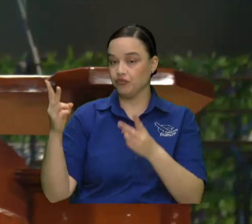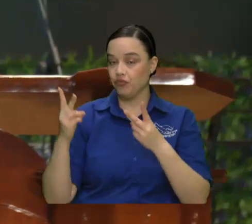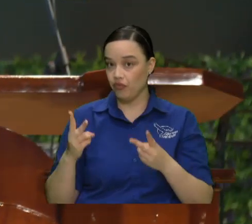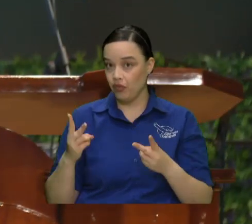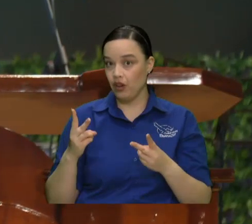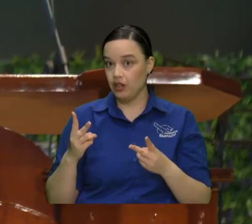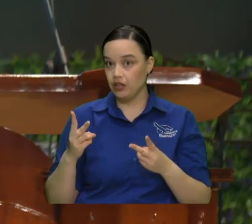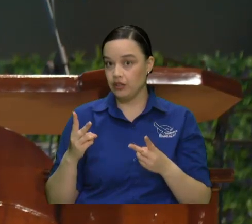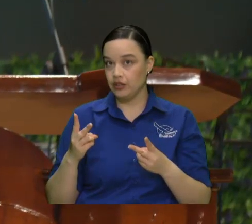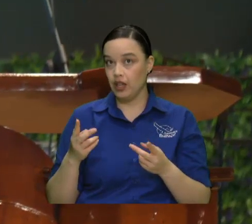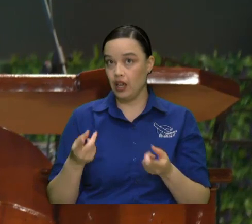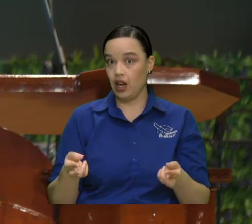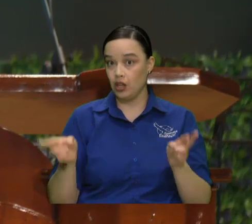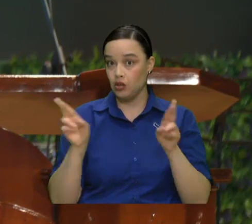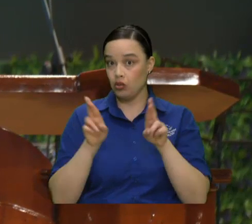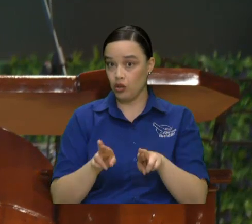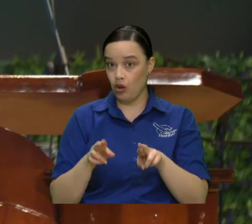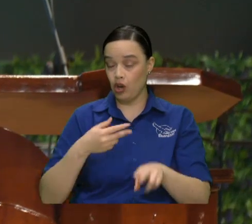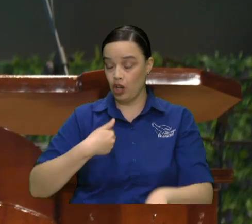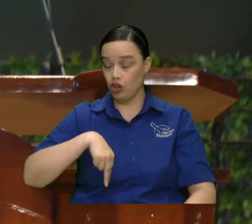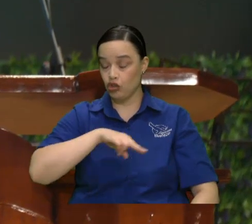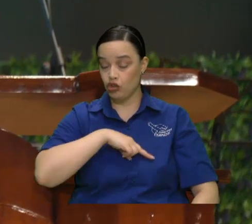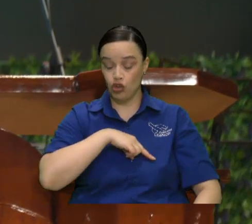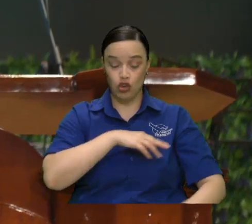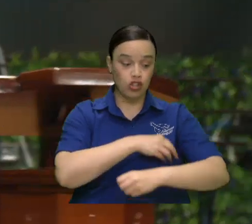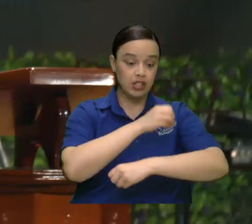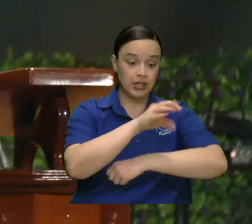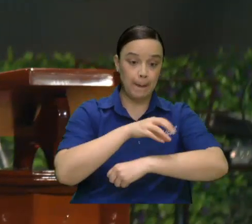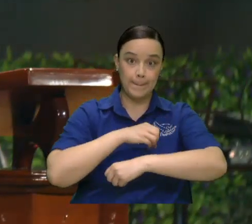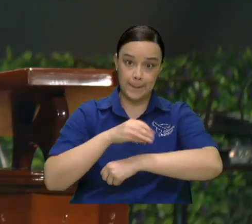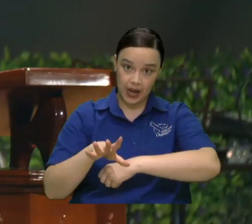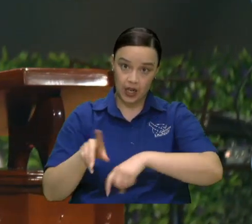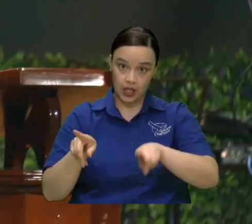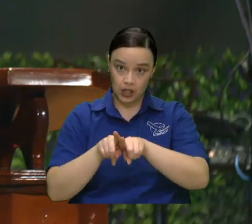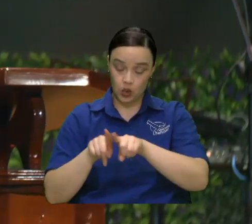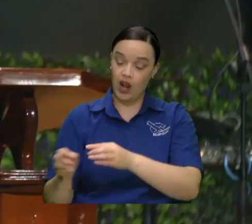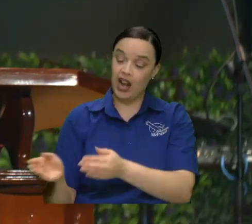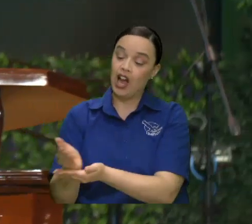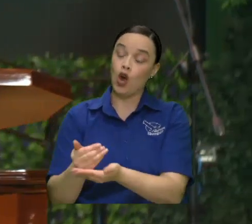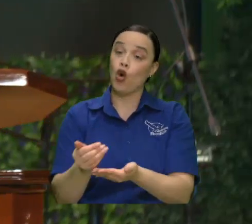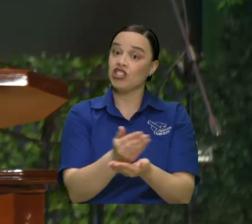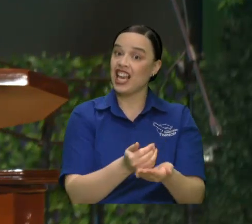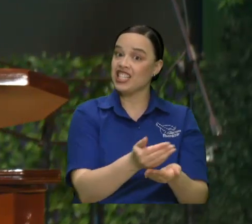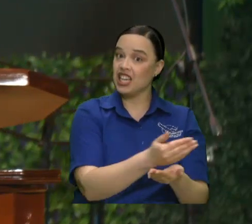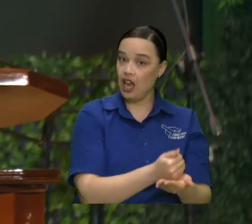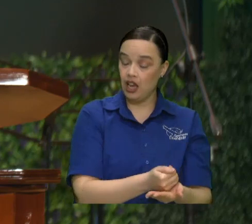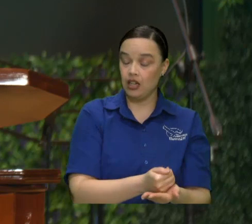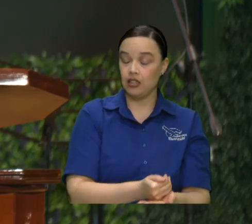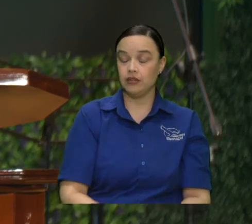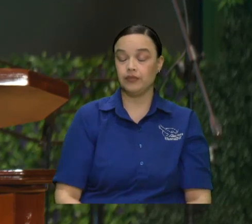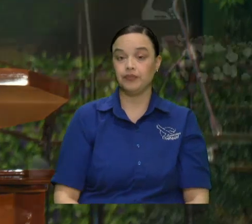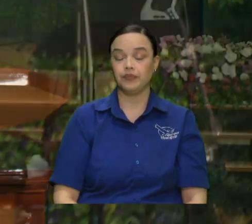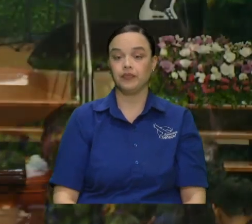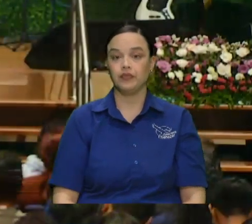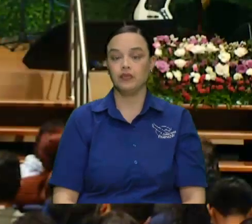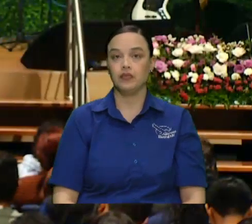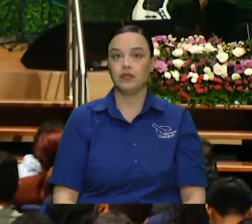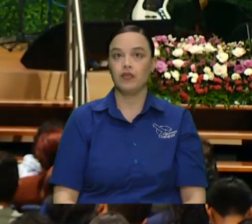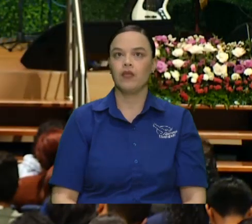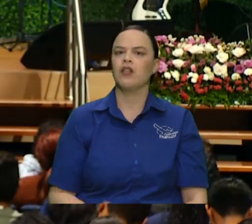de lo que hemos sembrado aclarando esto esta palabra producto no sólo